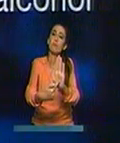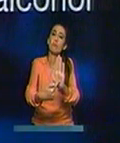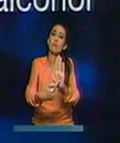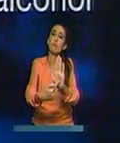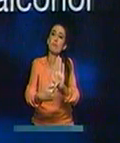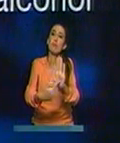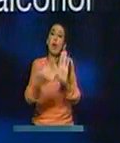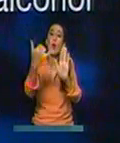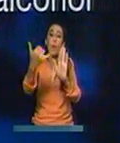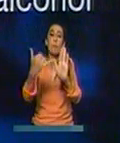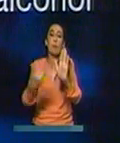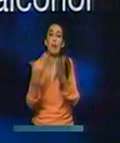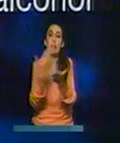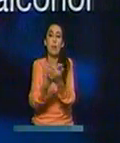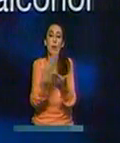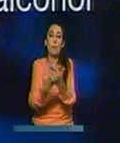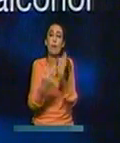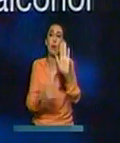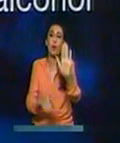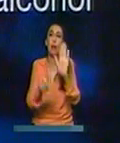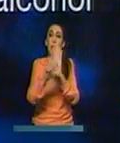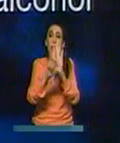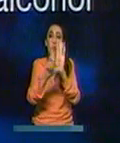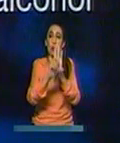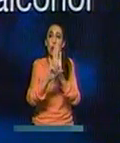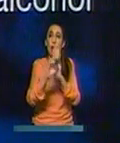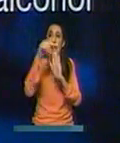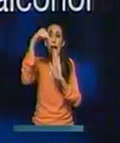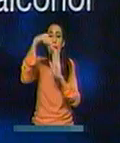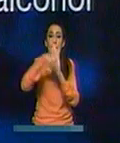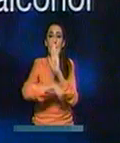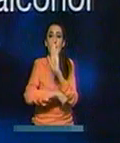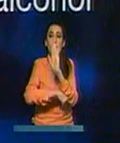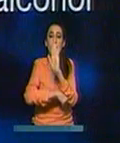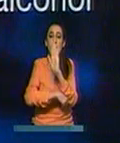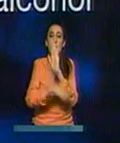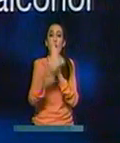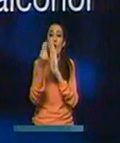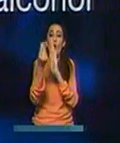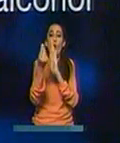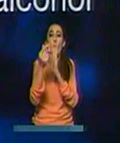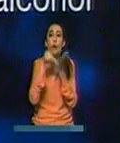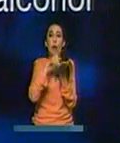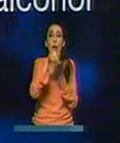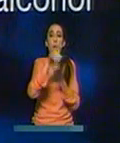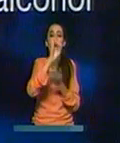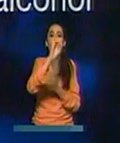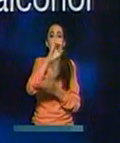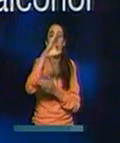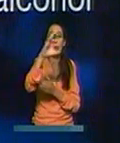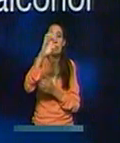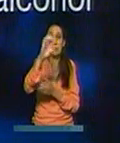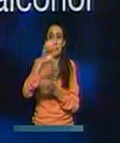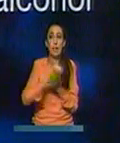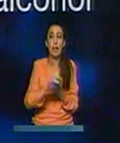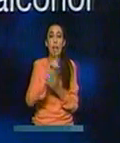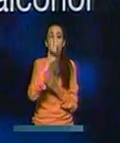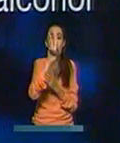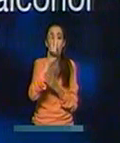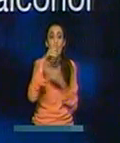lo que estamos proponiendo dentro de la ley económica, que es la reducción de la tarifa para el pago del ICE de $2 por